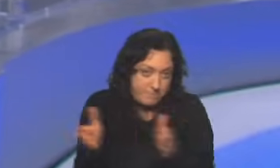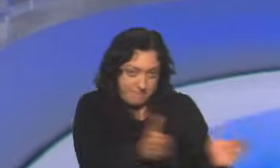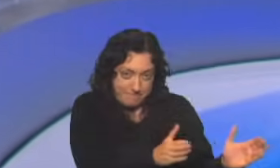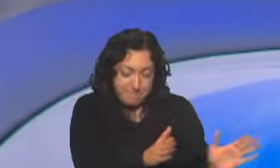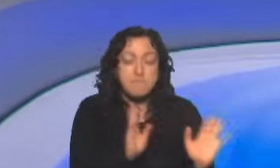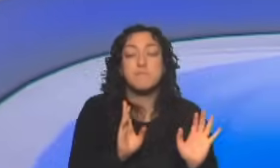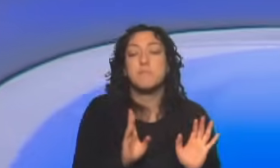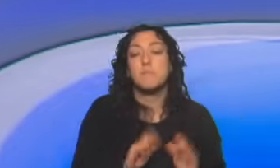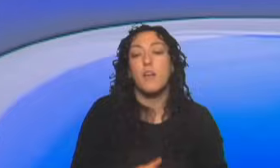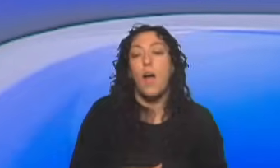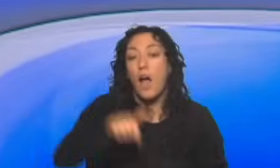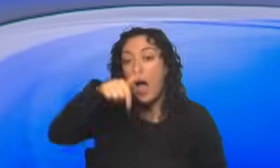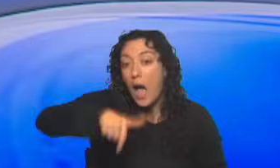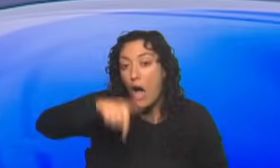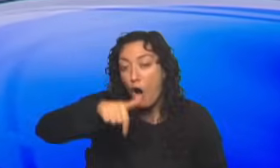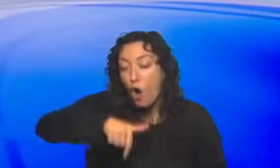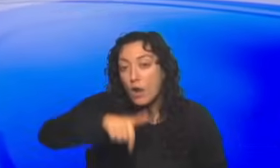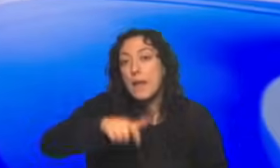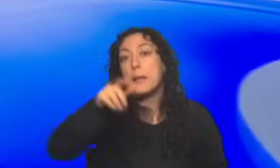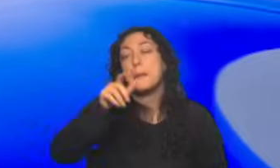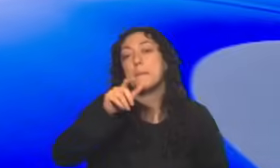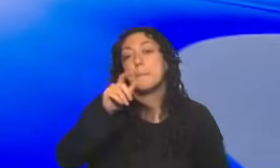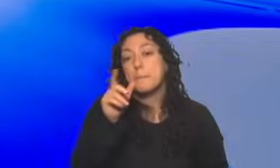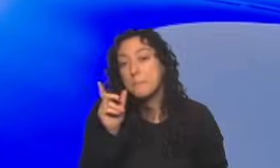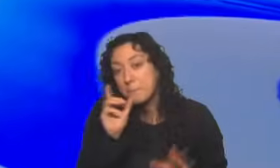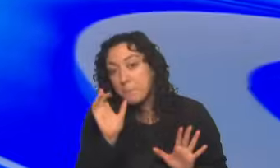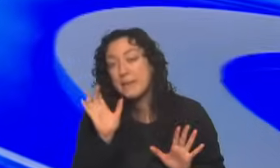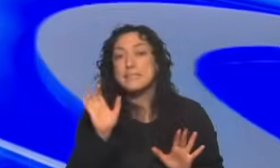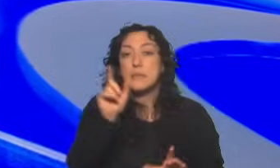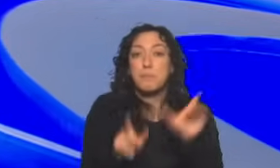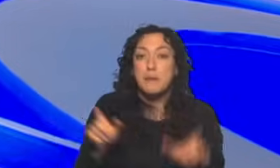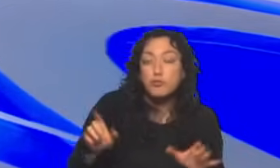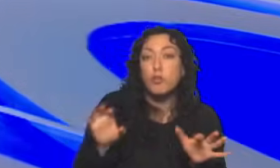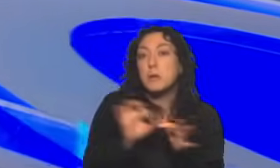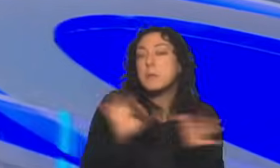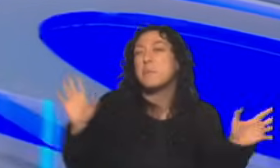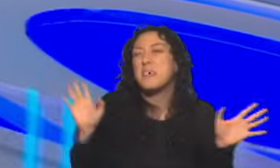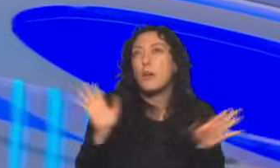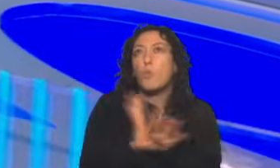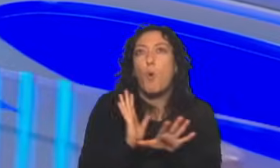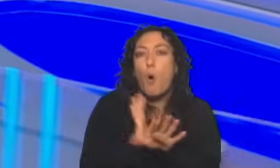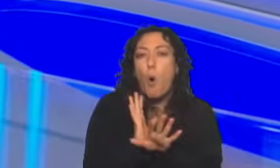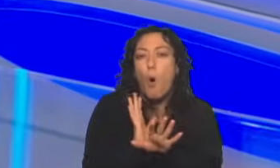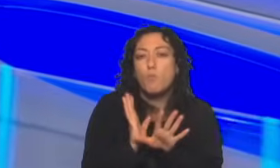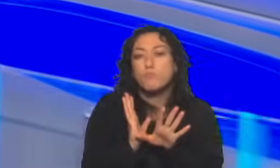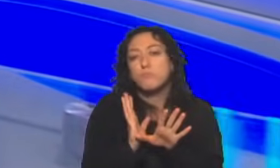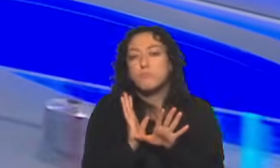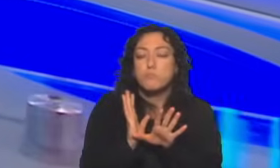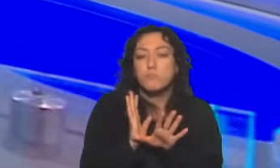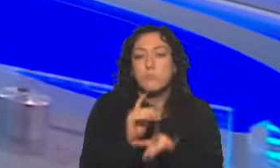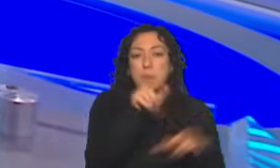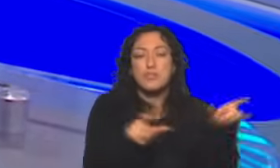a manifestarse una corriente independentista en este sentido. Independentista es independiente de los